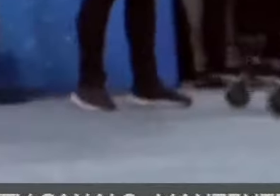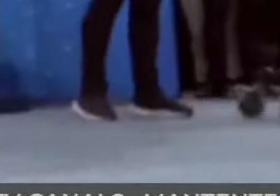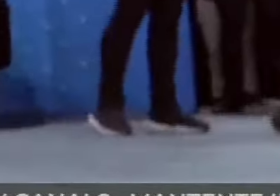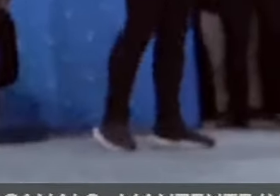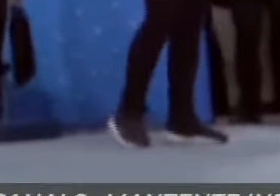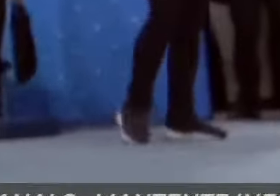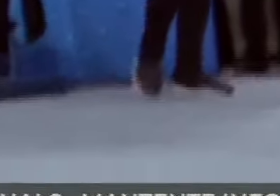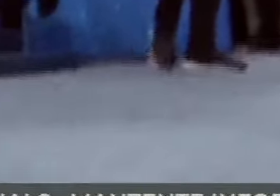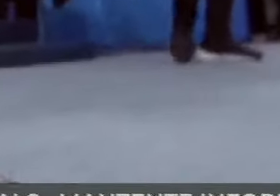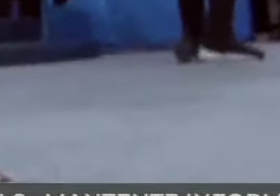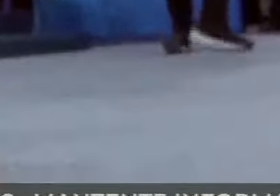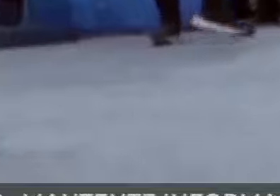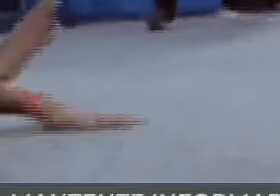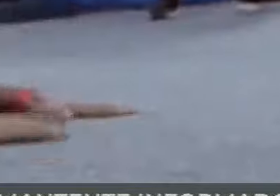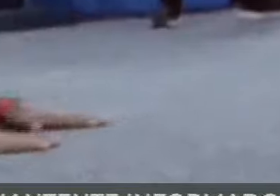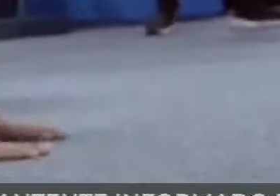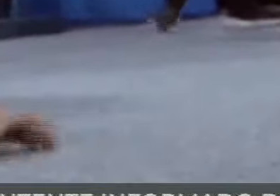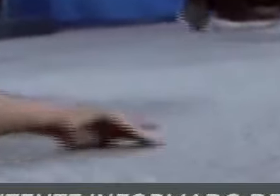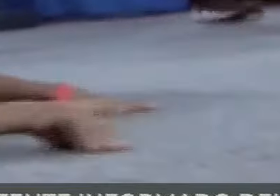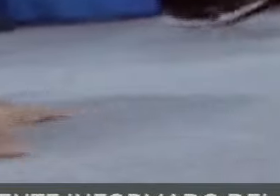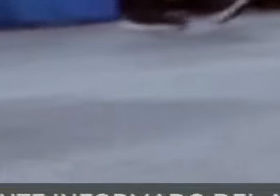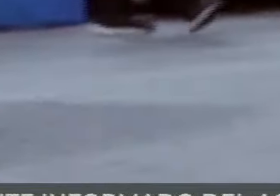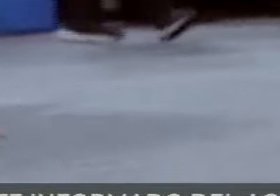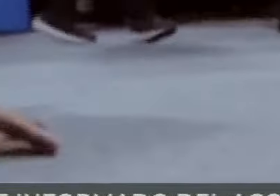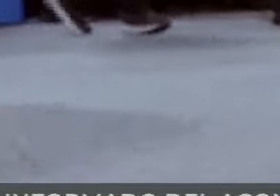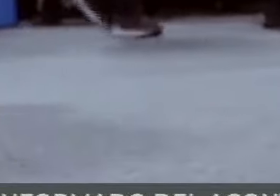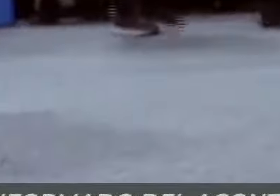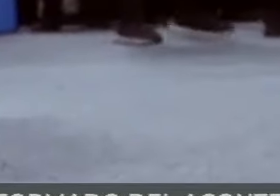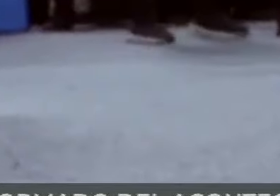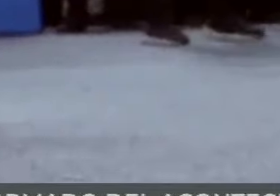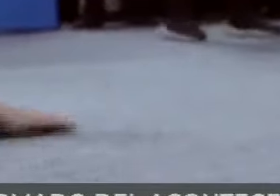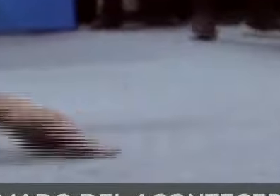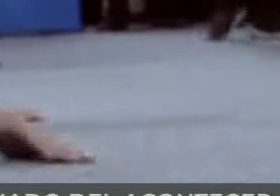muy peligroso por su carrera de dientes.